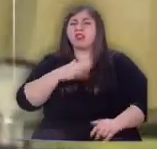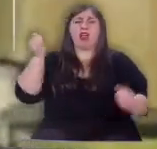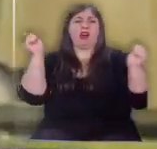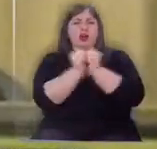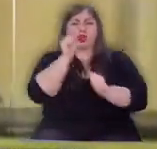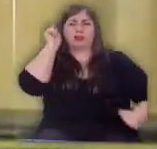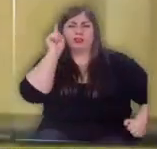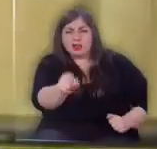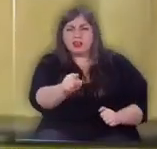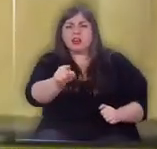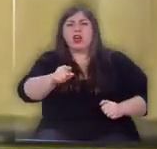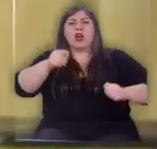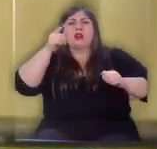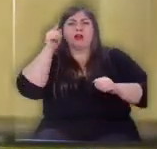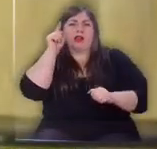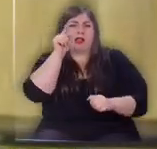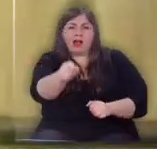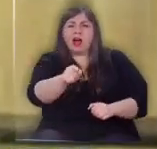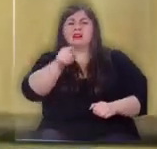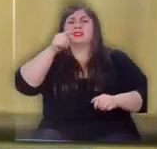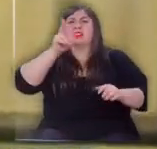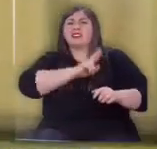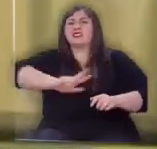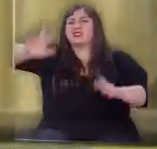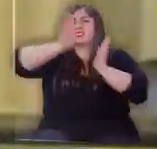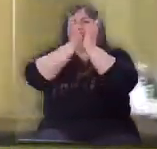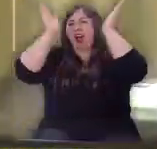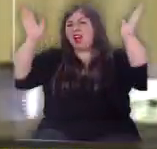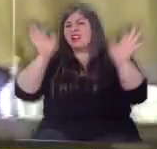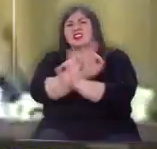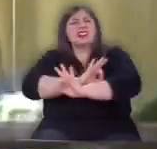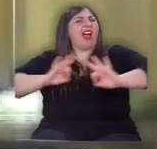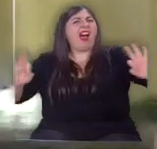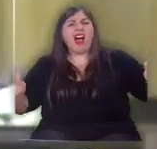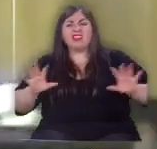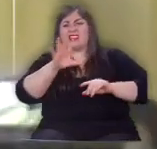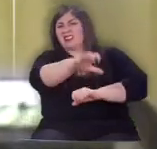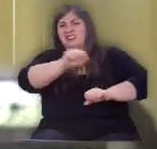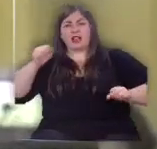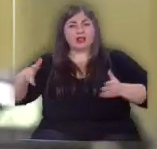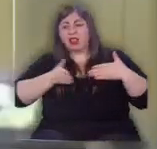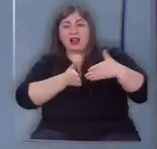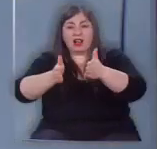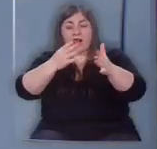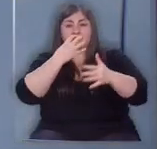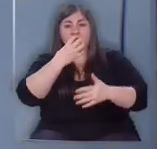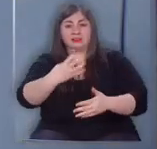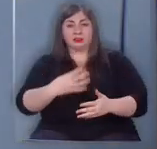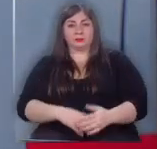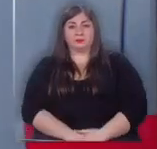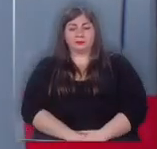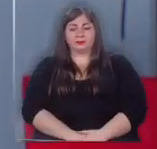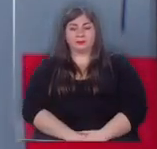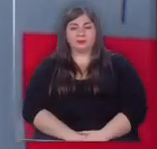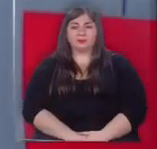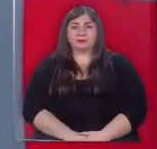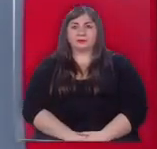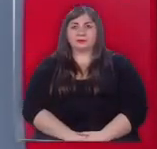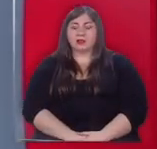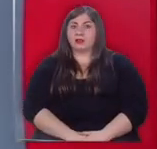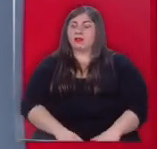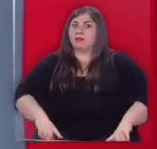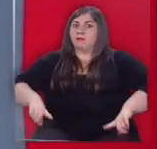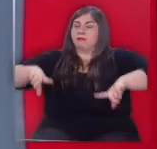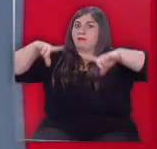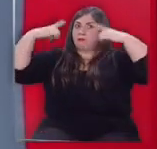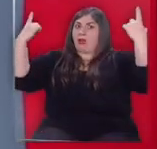contigo! ¡Con aquello que tiene el Espíritu Santo! ¡Que nadie te saque del camino! Bueno, es bien impresionante lo que